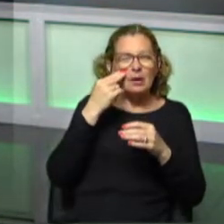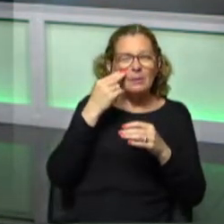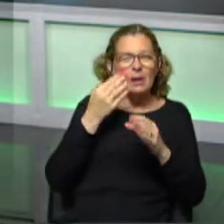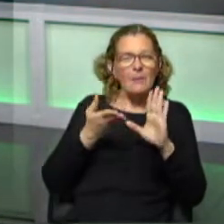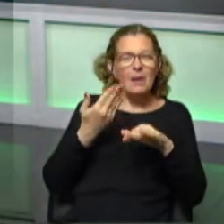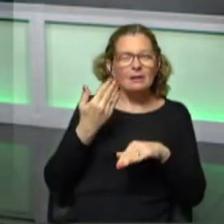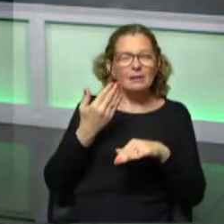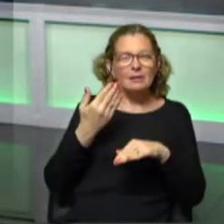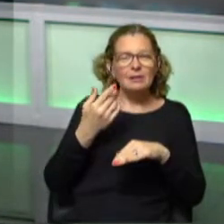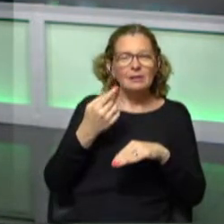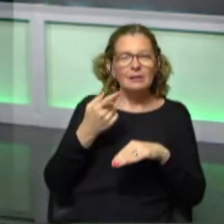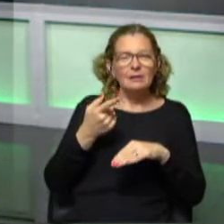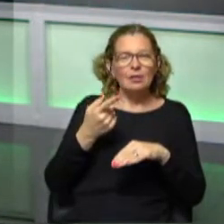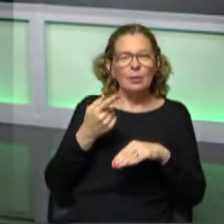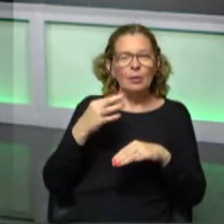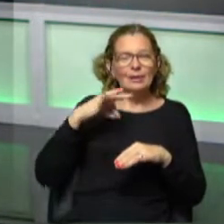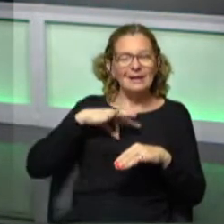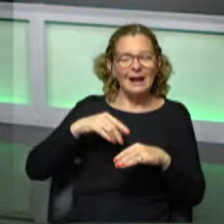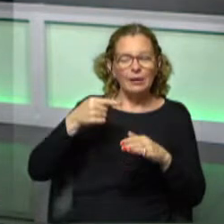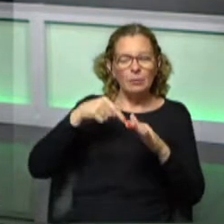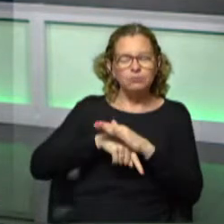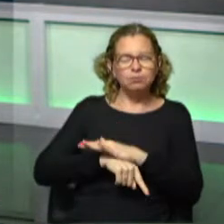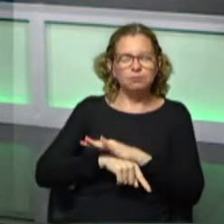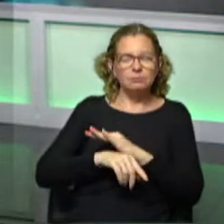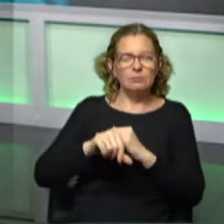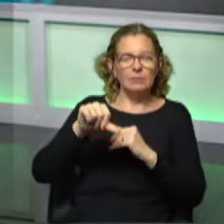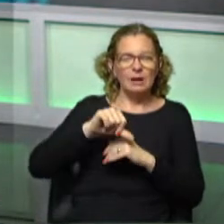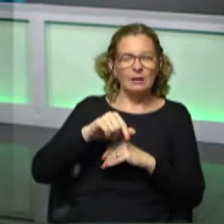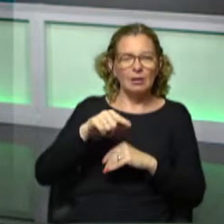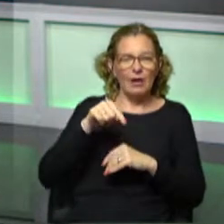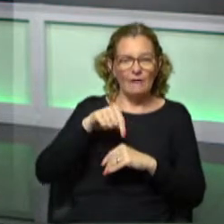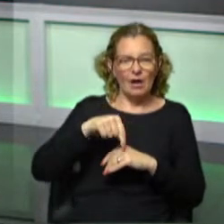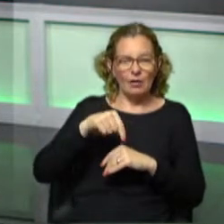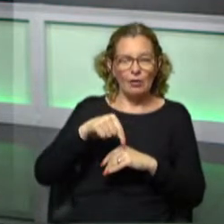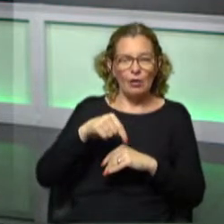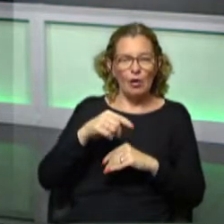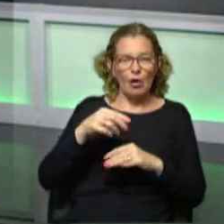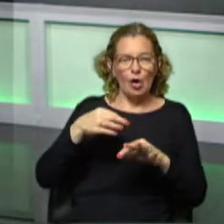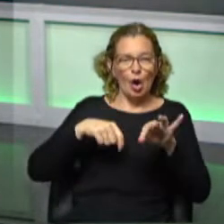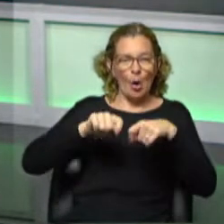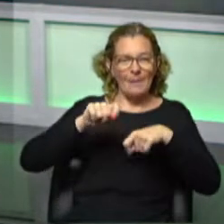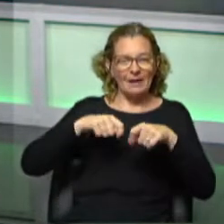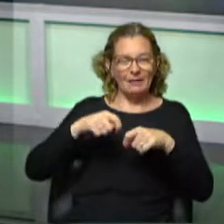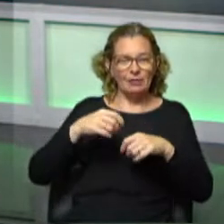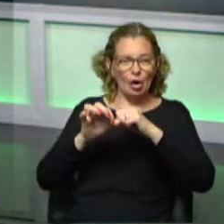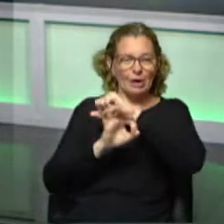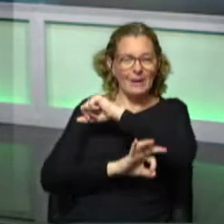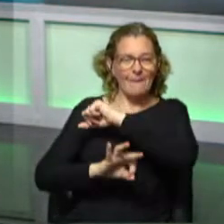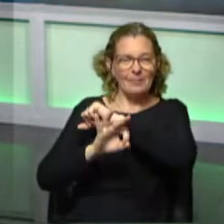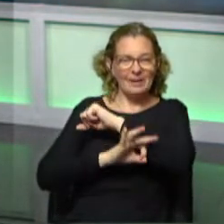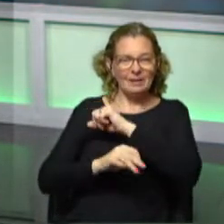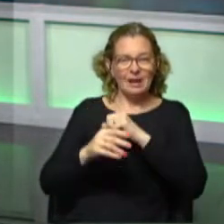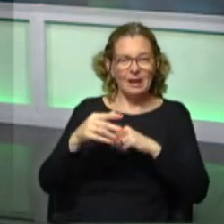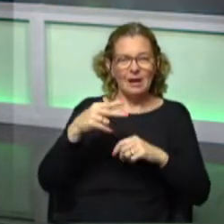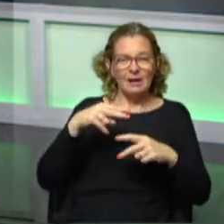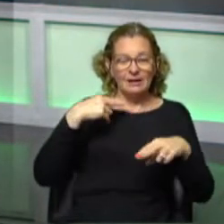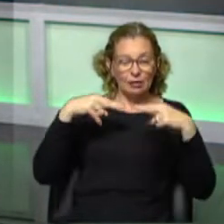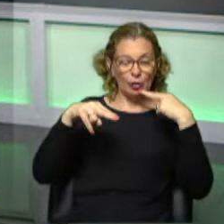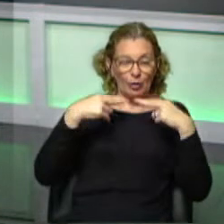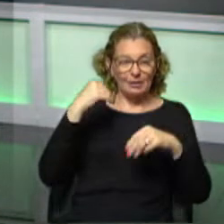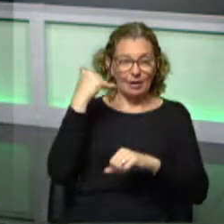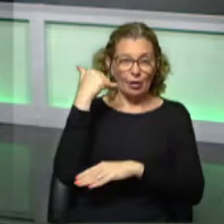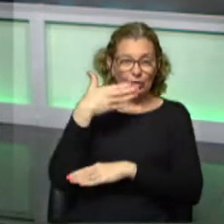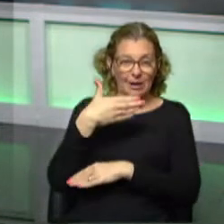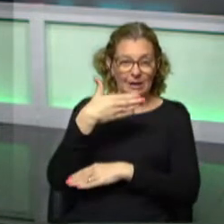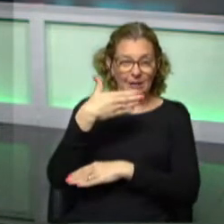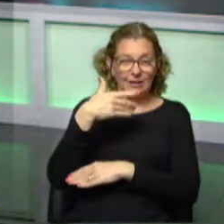la problemática justamente de los salarios sumergidos que son los que están acá abajo si el sector de comercio servicio doméstico y restaurantes y hoteles en estos